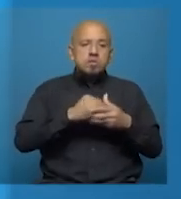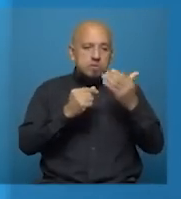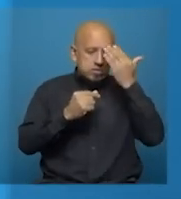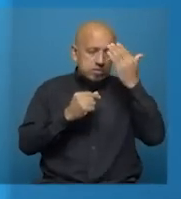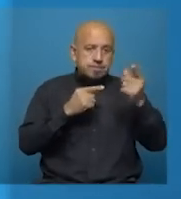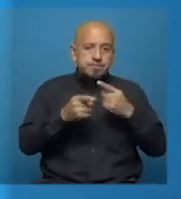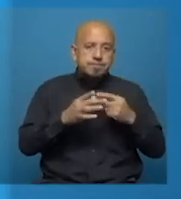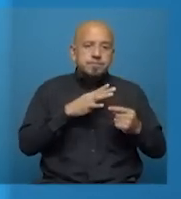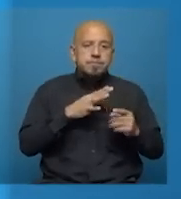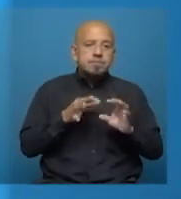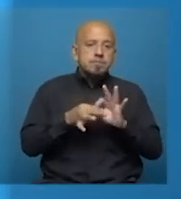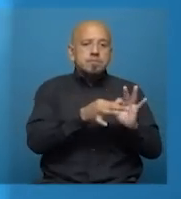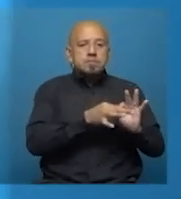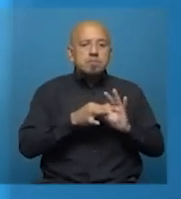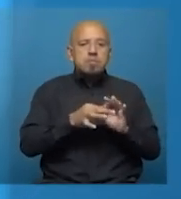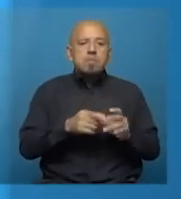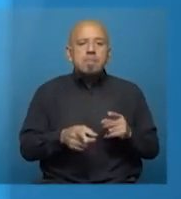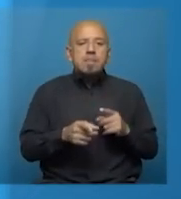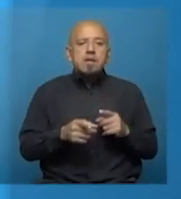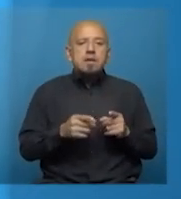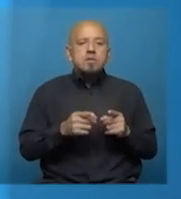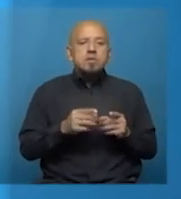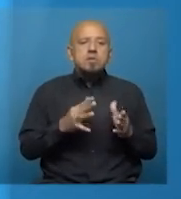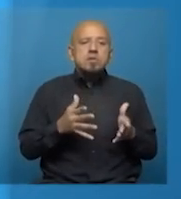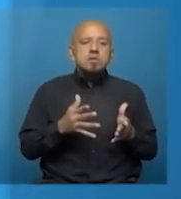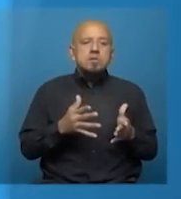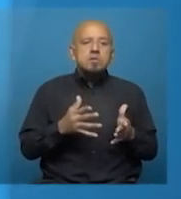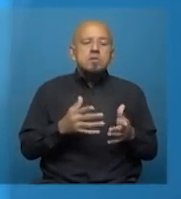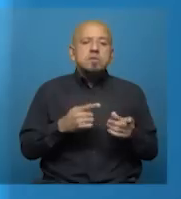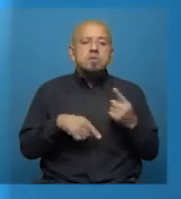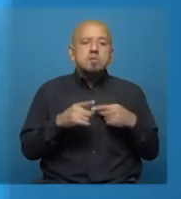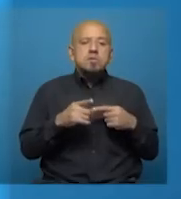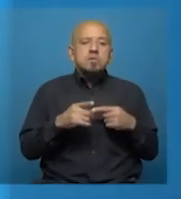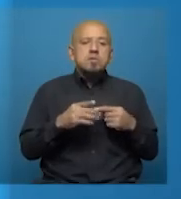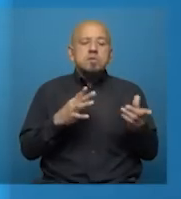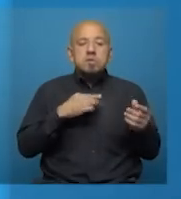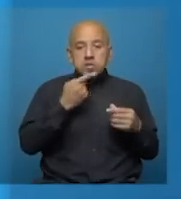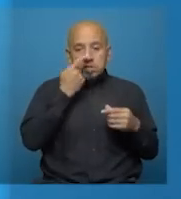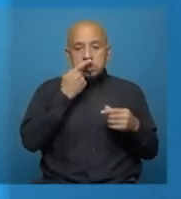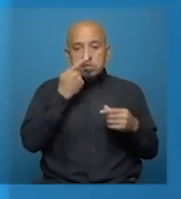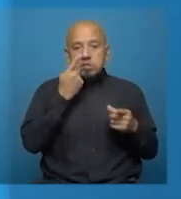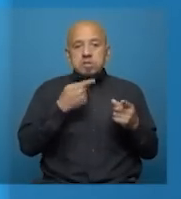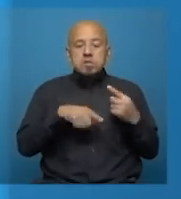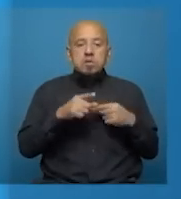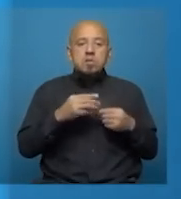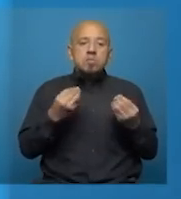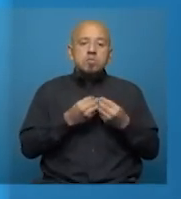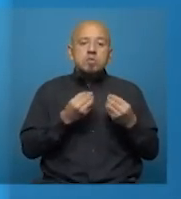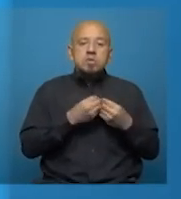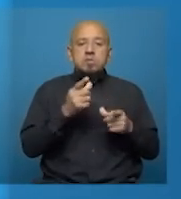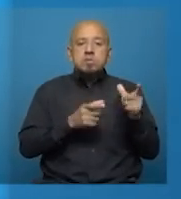convocatoria unida, nos dio una primer señal de que era interesante para muchos frente